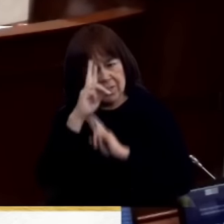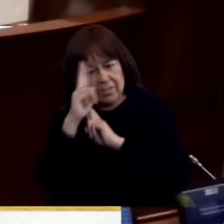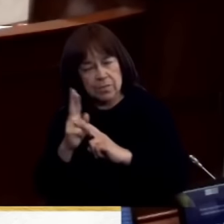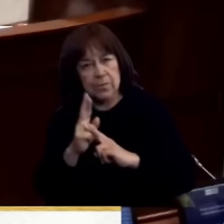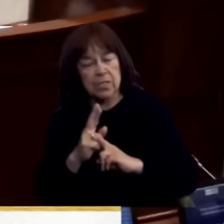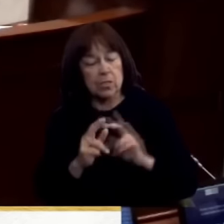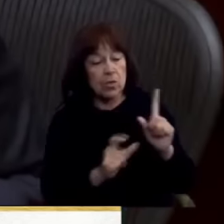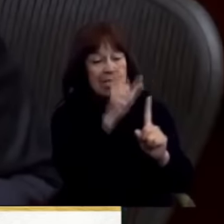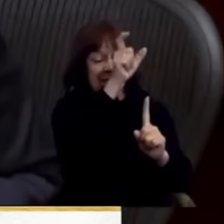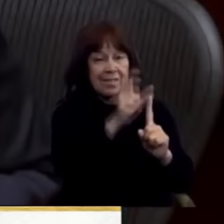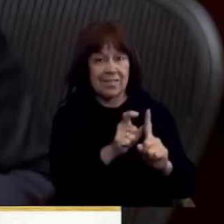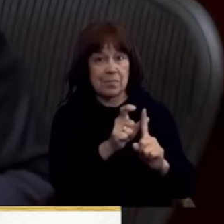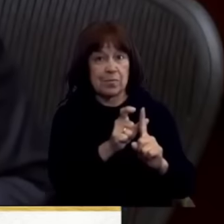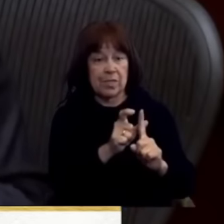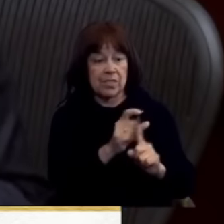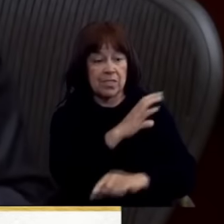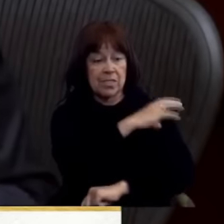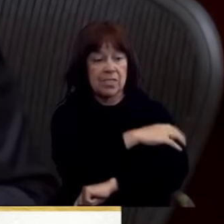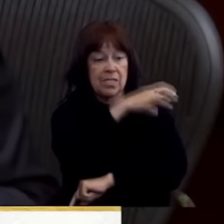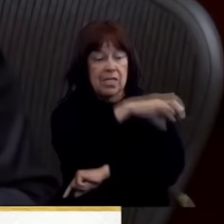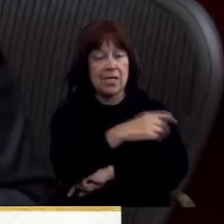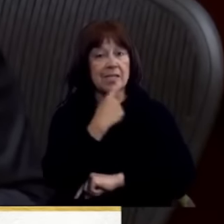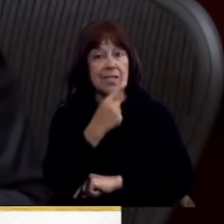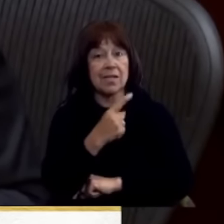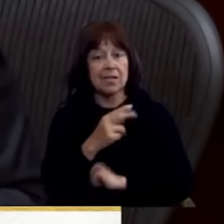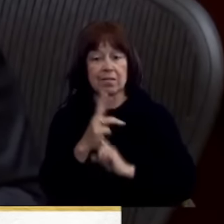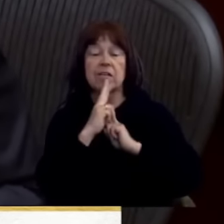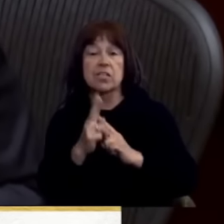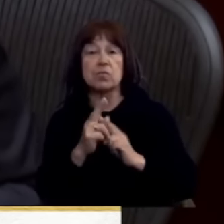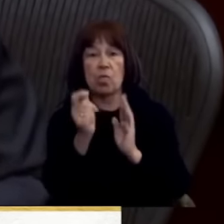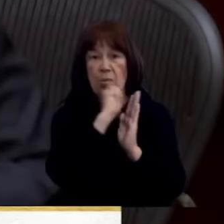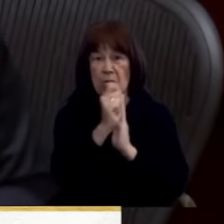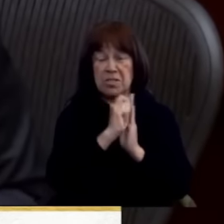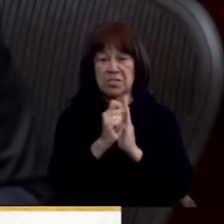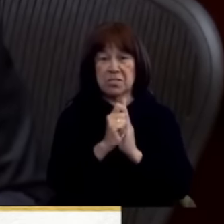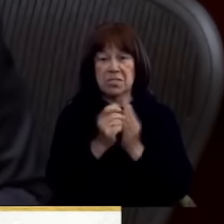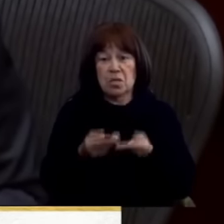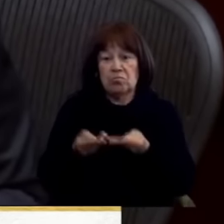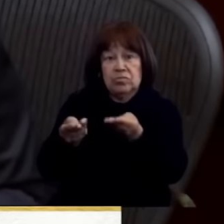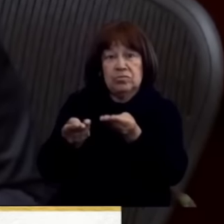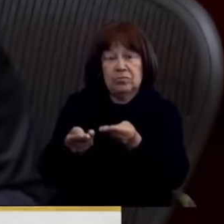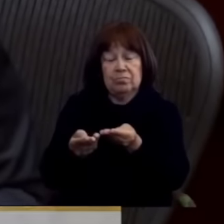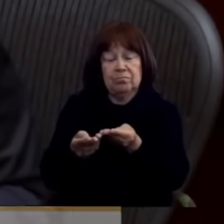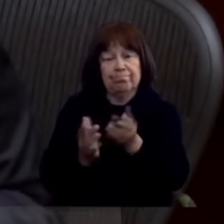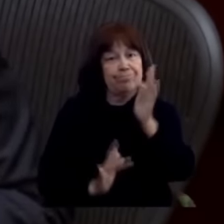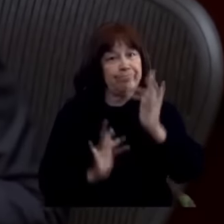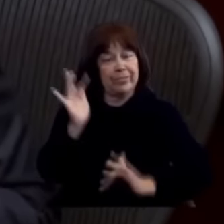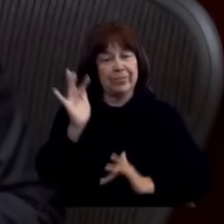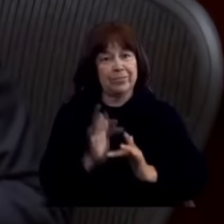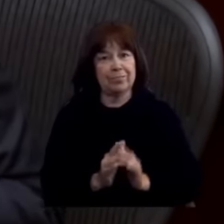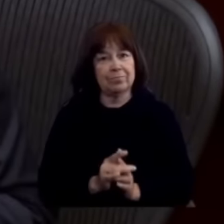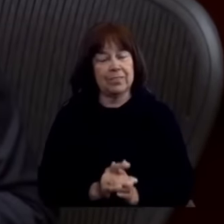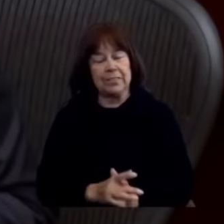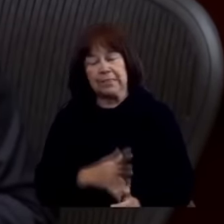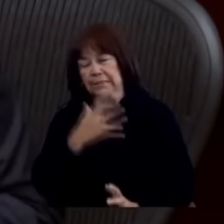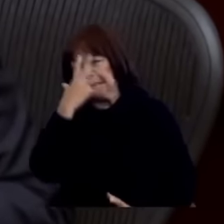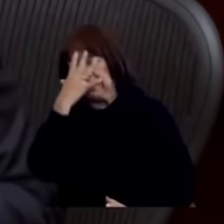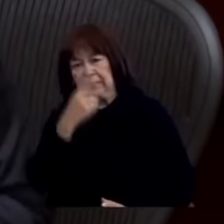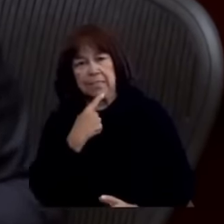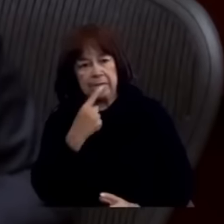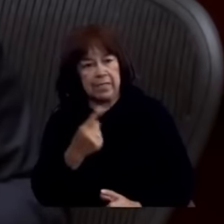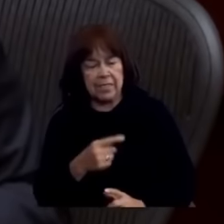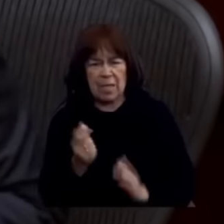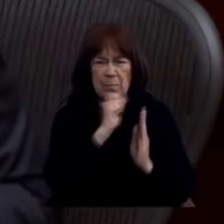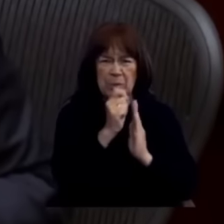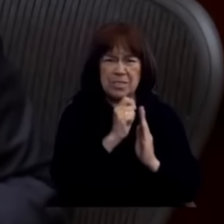que va a contestar por escrito. La esencia de un debate de control político es responderle a los congresistas. Es una vergüenza que venga a decir que es que